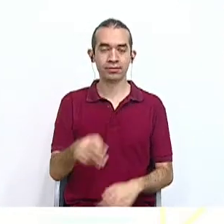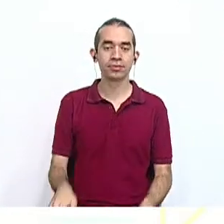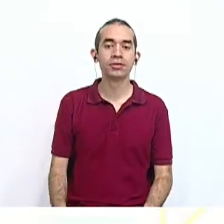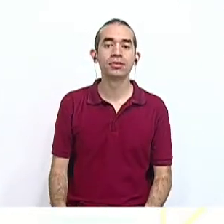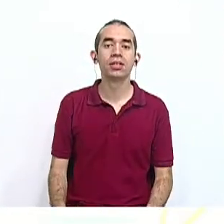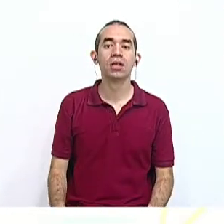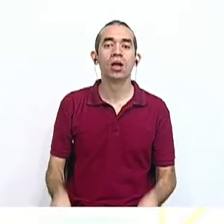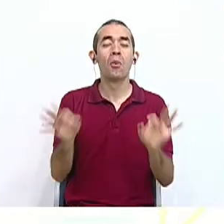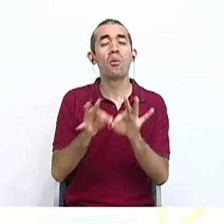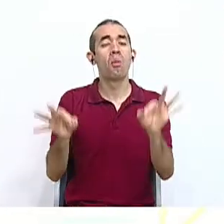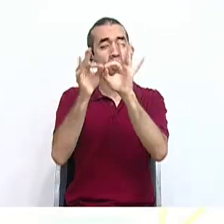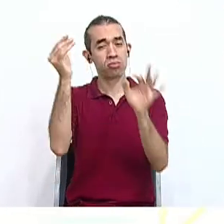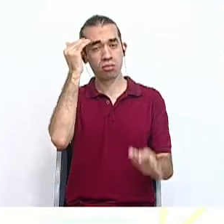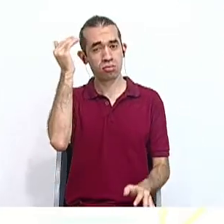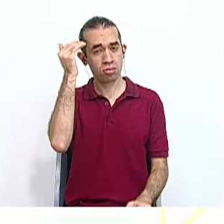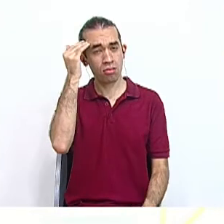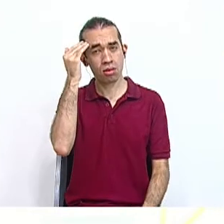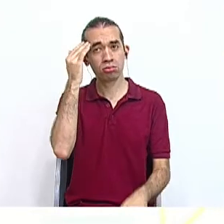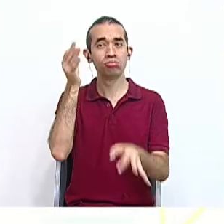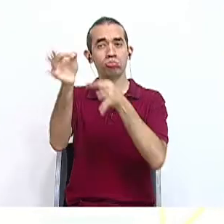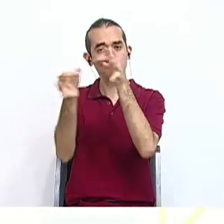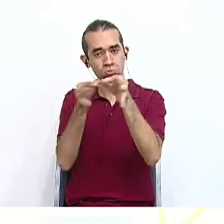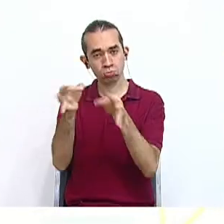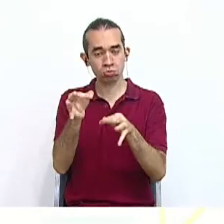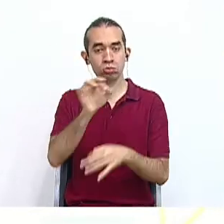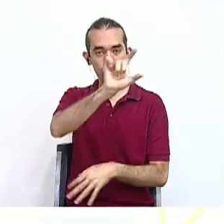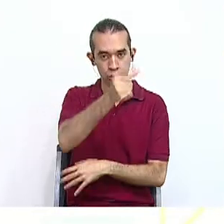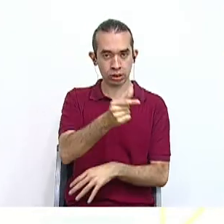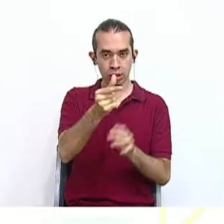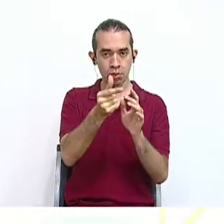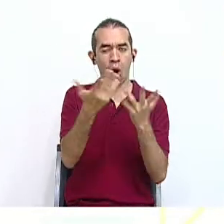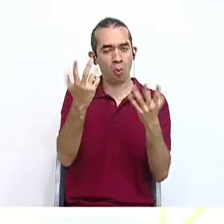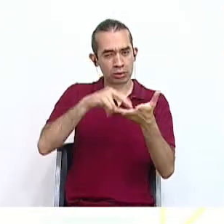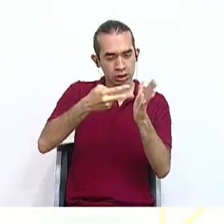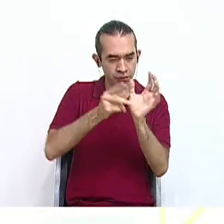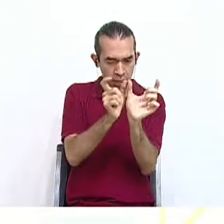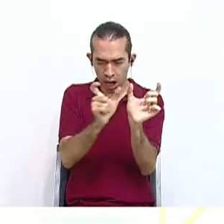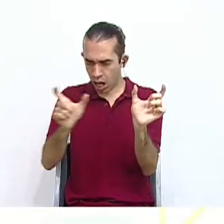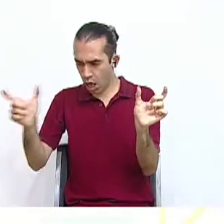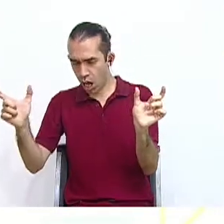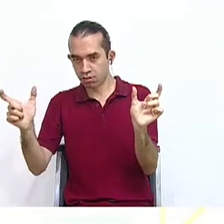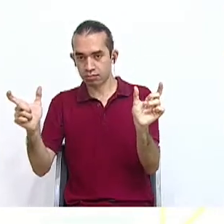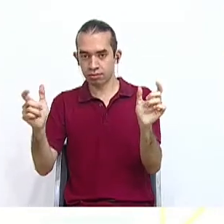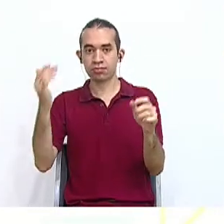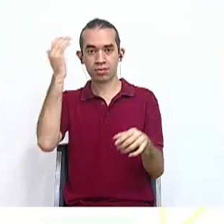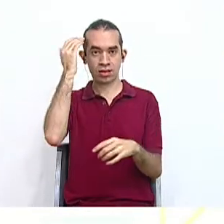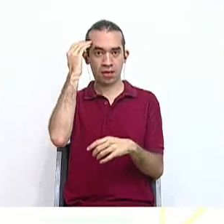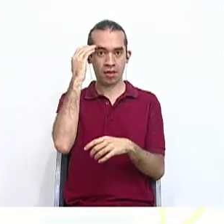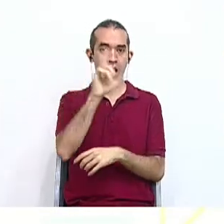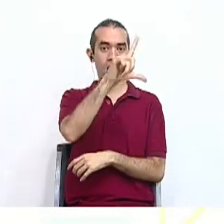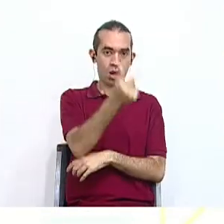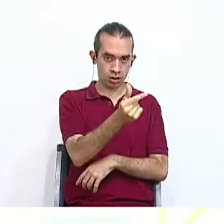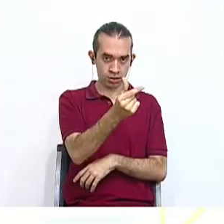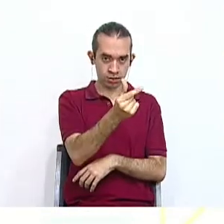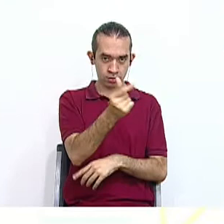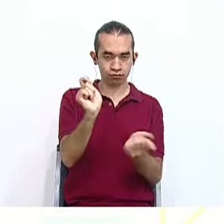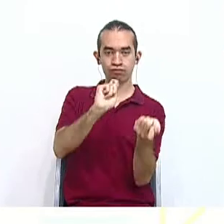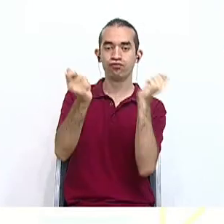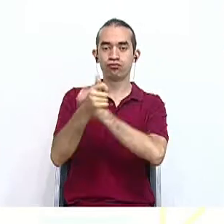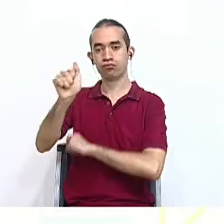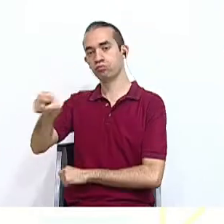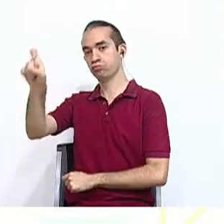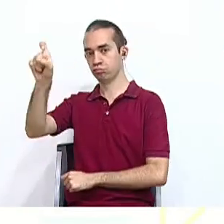recordar en este momento? La definición de un logaritmo y cómo nosotros expresamos de notación logarítmica a